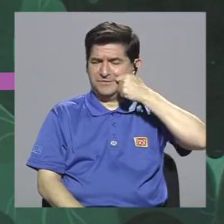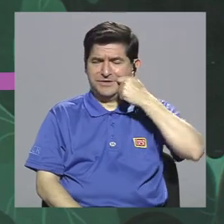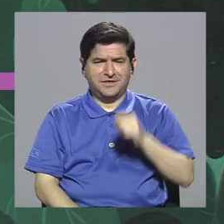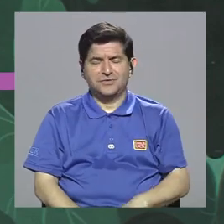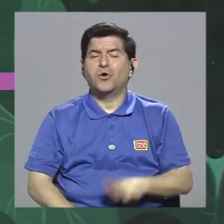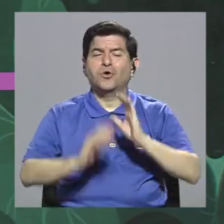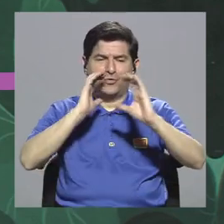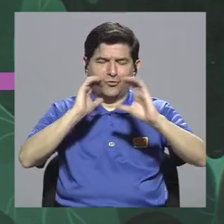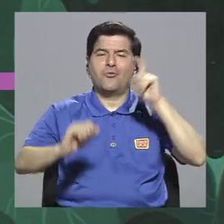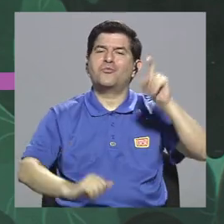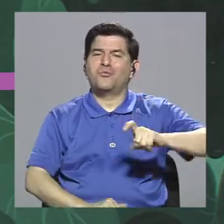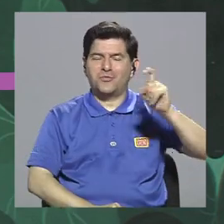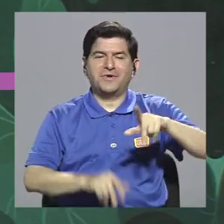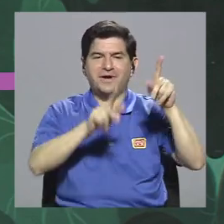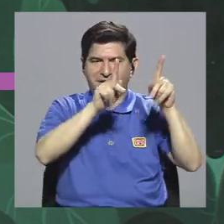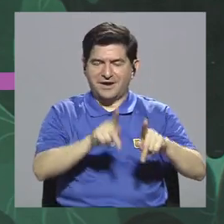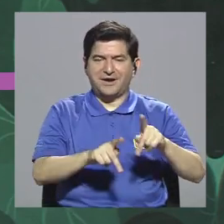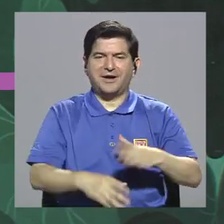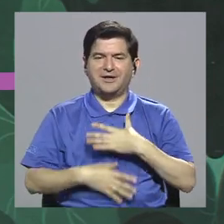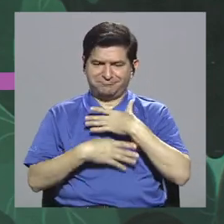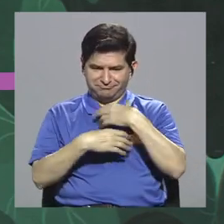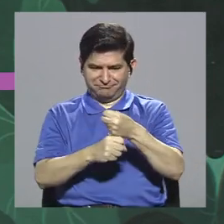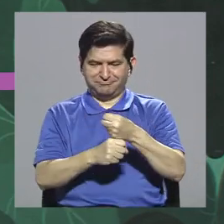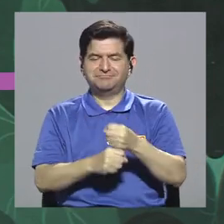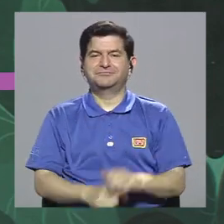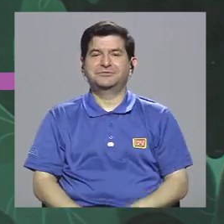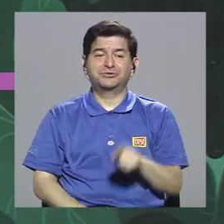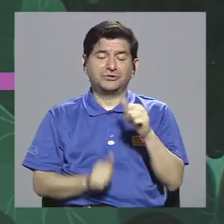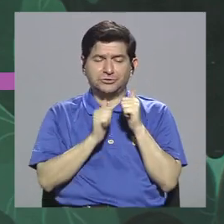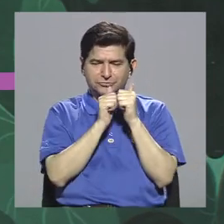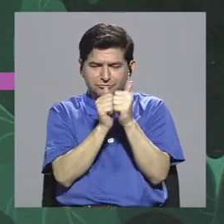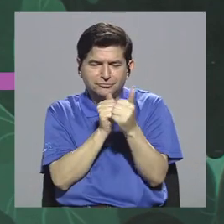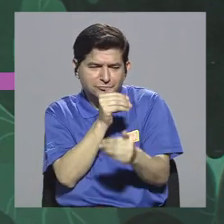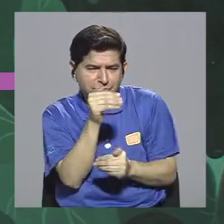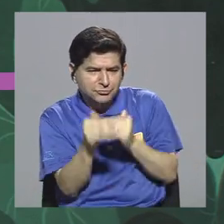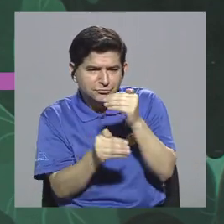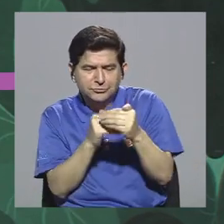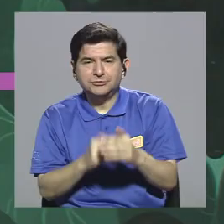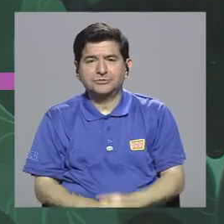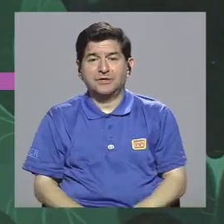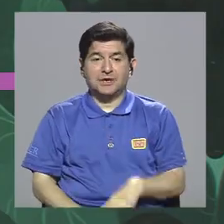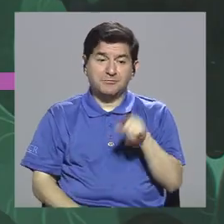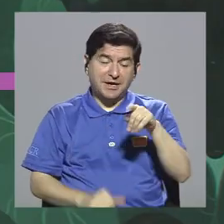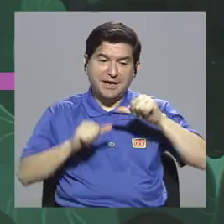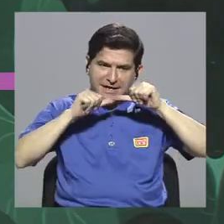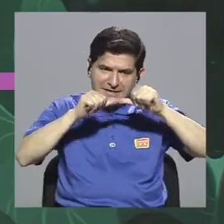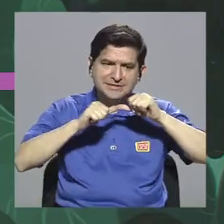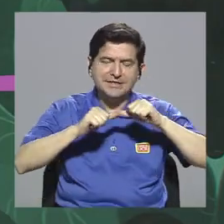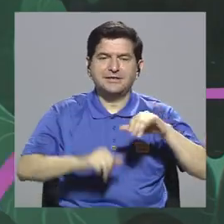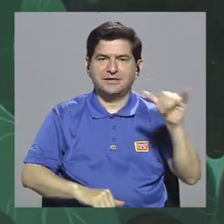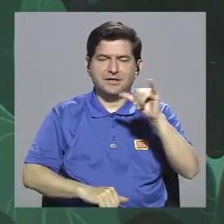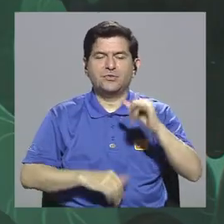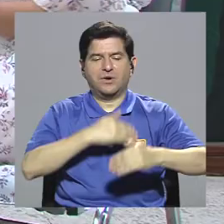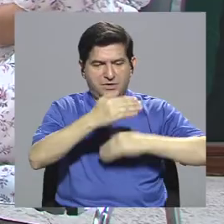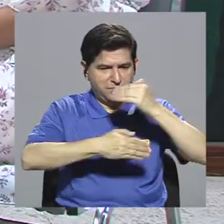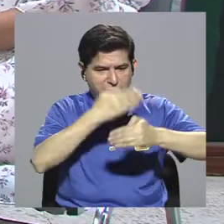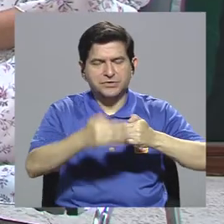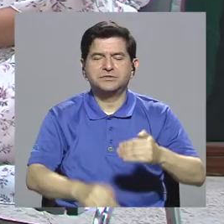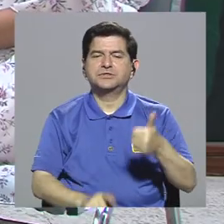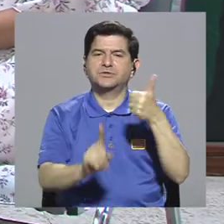comunicar a personas de confianza que nos puedan acompañar a acompañarlo, ¿verdad?